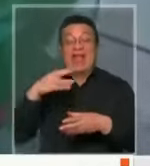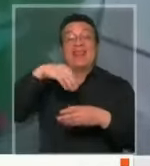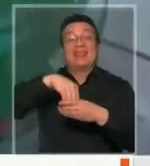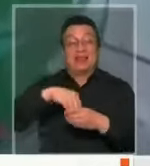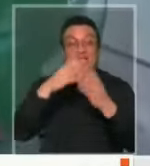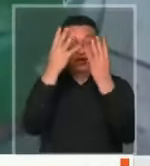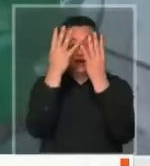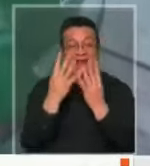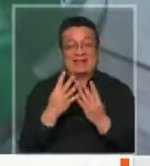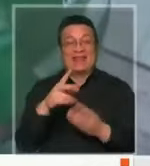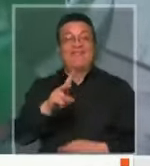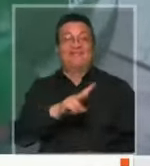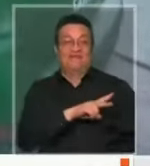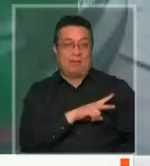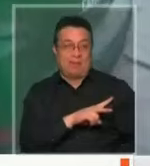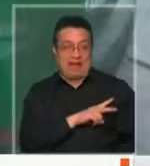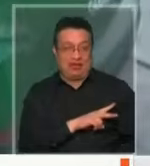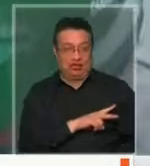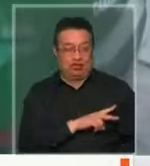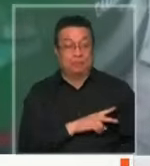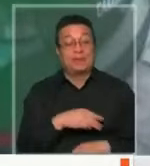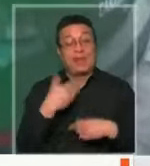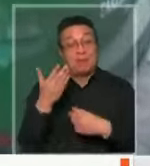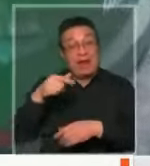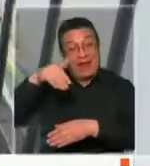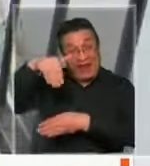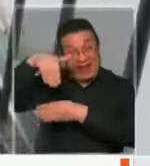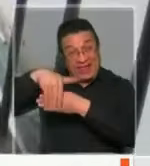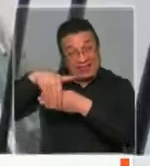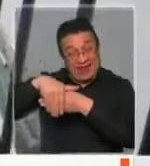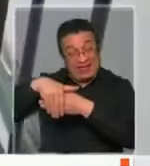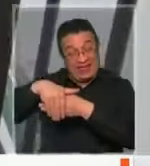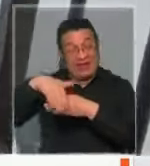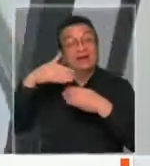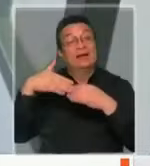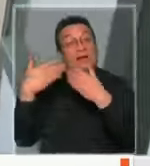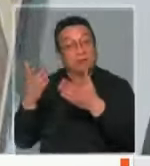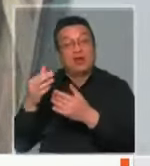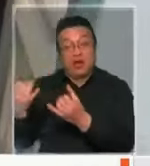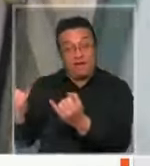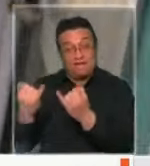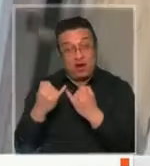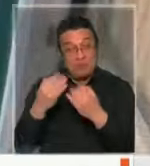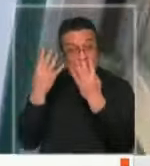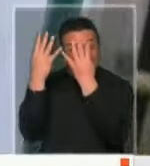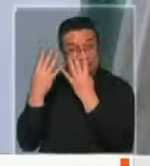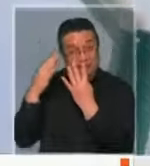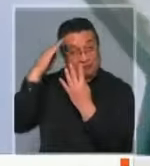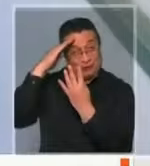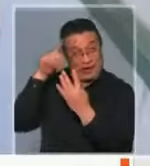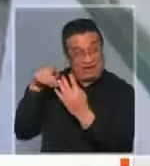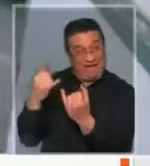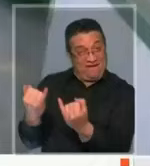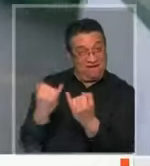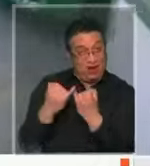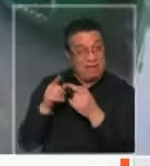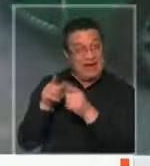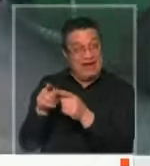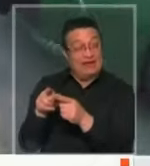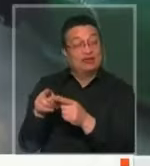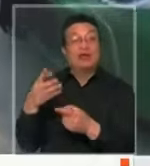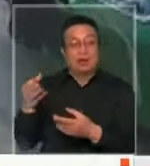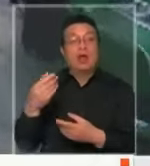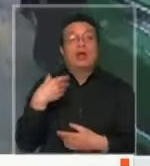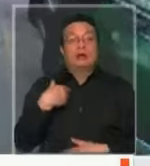de Valparaíso. Bueno, fue en horas de la tarde que, según el informe que entregó Gendarmería, que se les